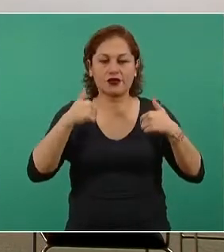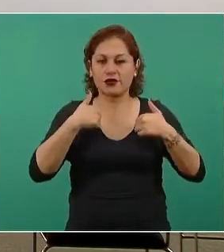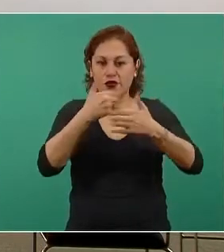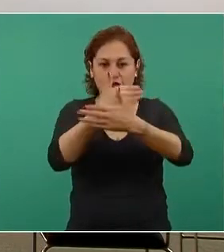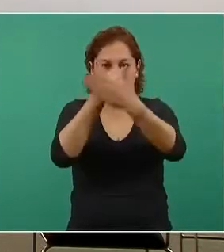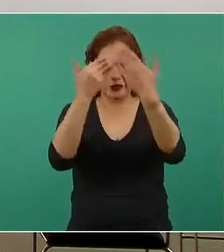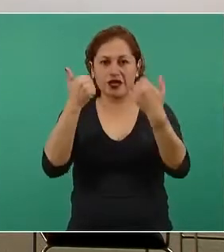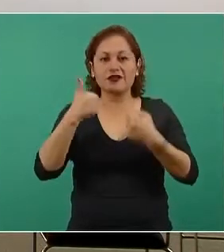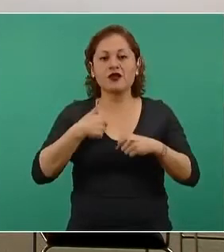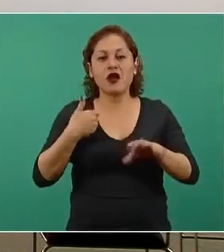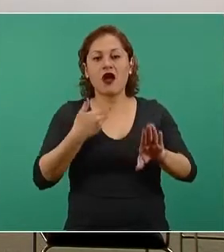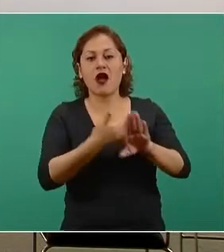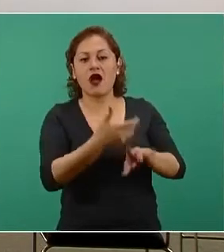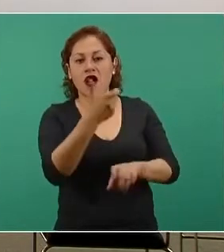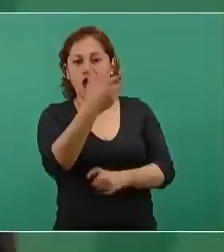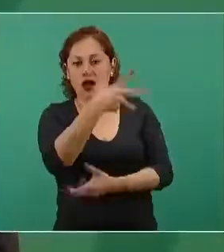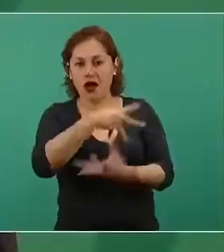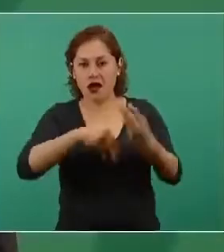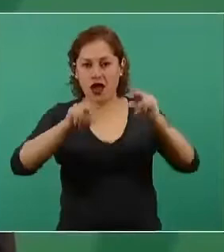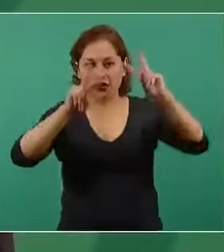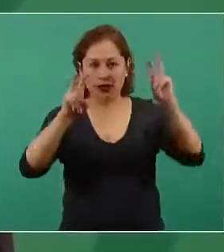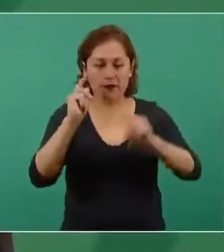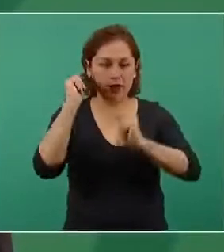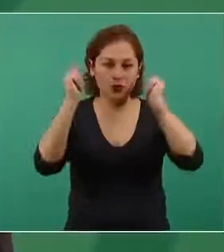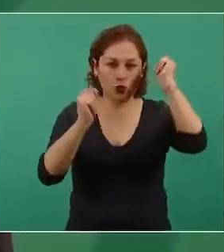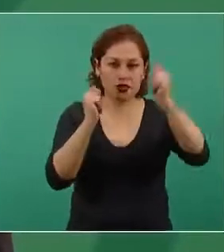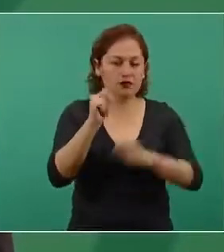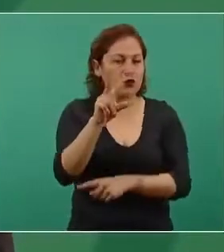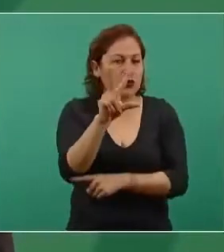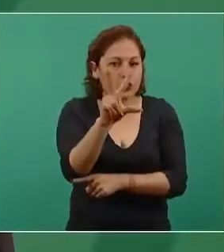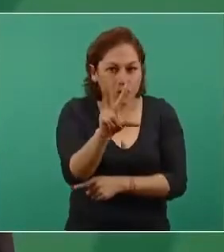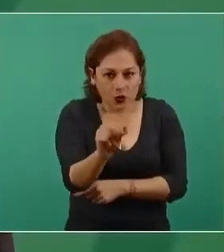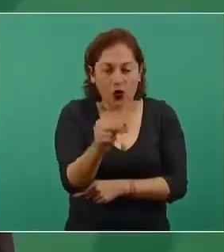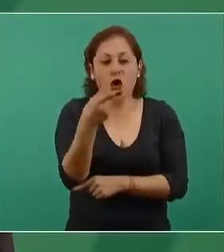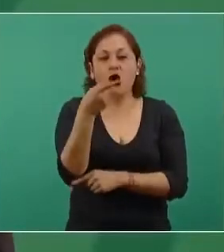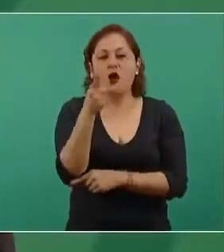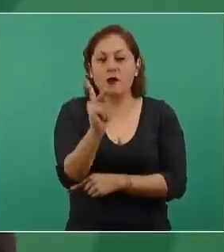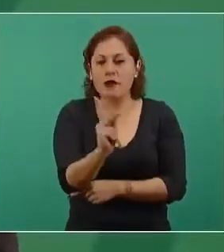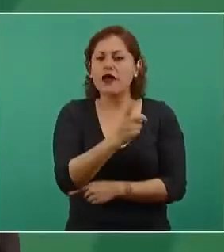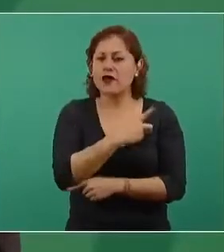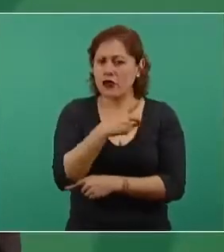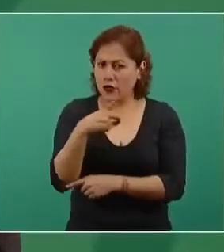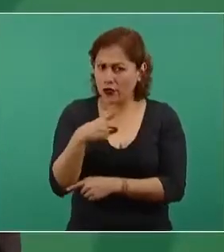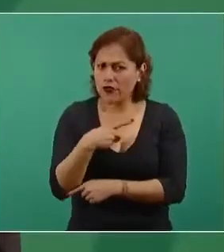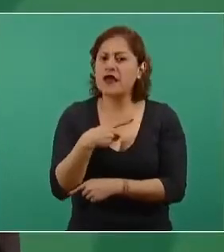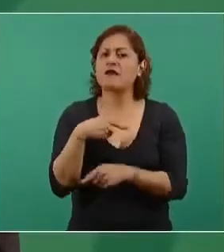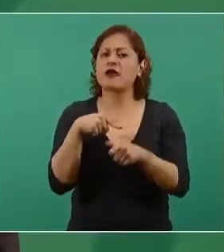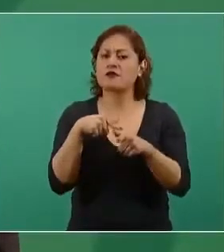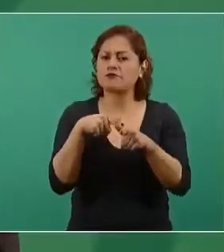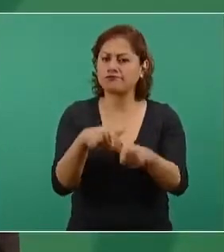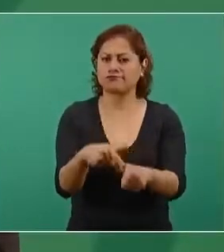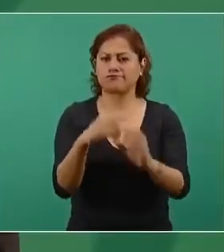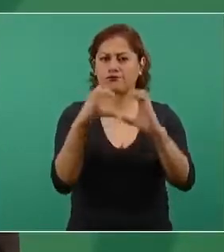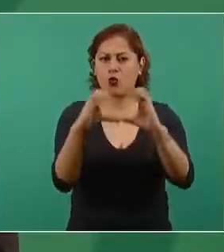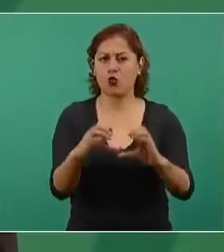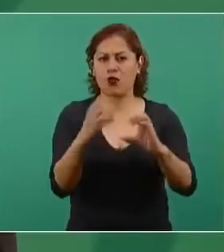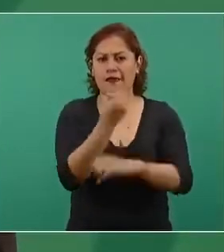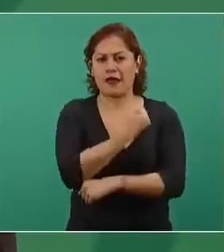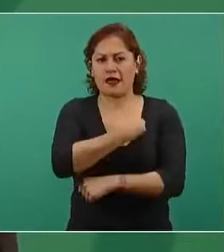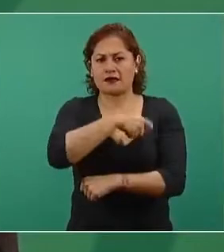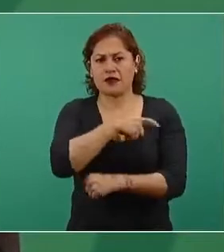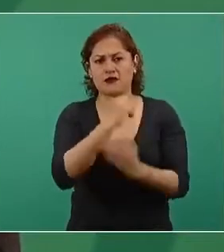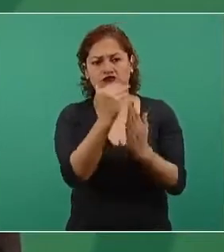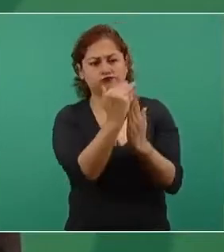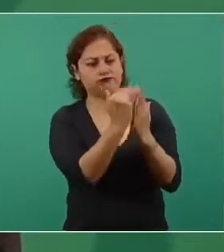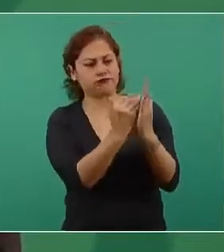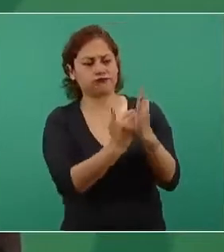económica del país, sino más bien me refiero a bajar la guardia con las medidas preventivas, ¿no? Mucho se ha dicho también de lo